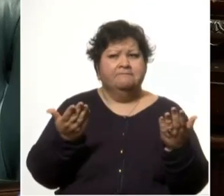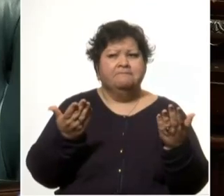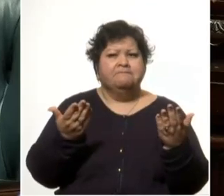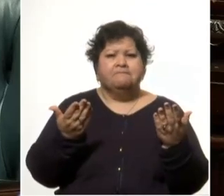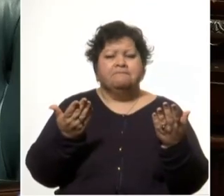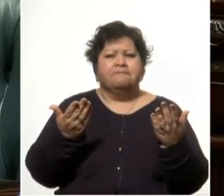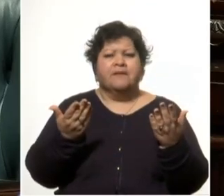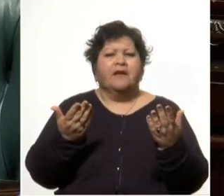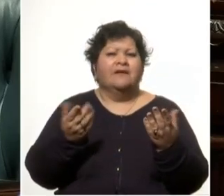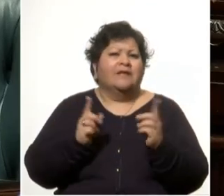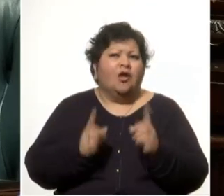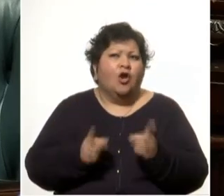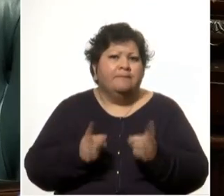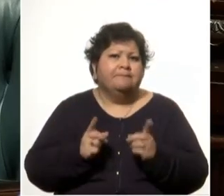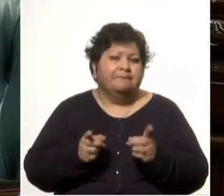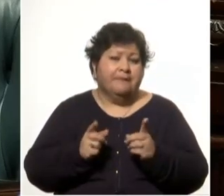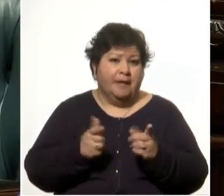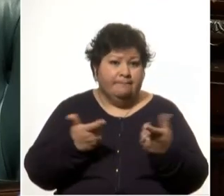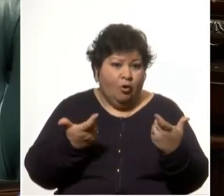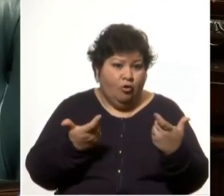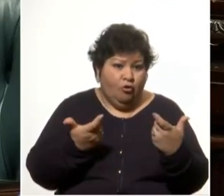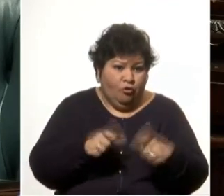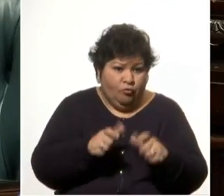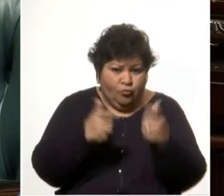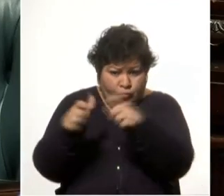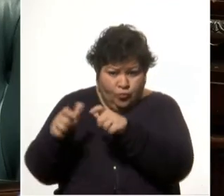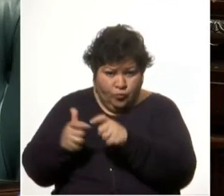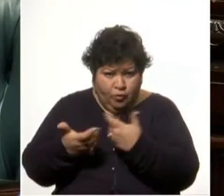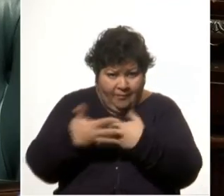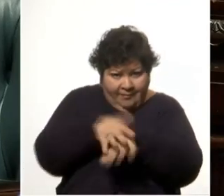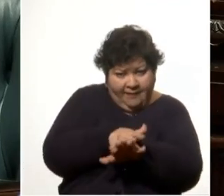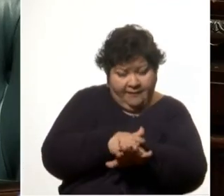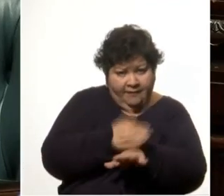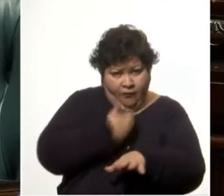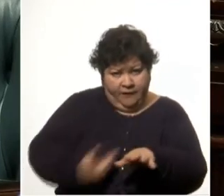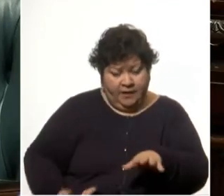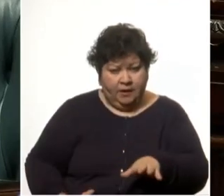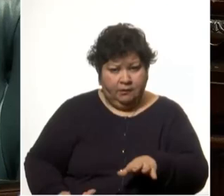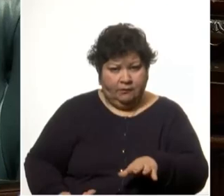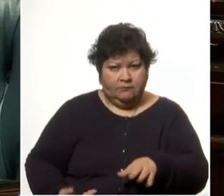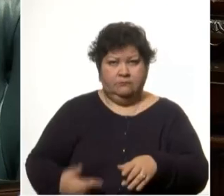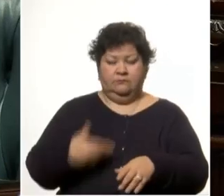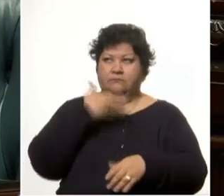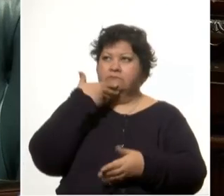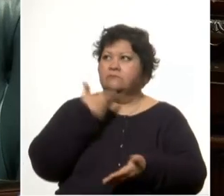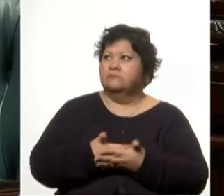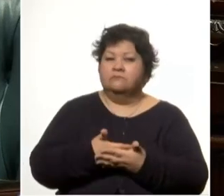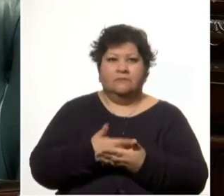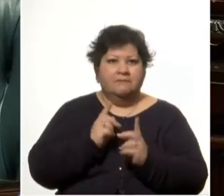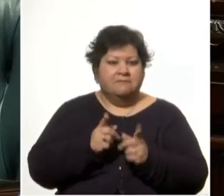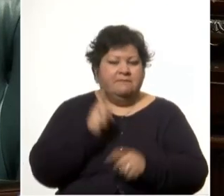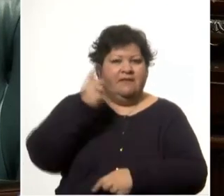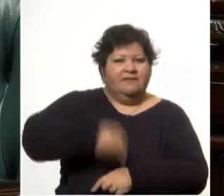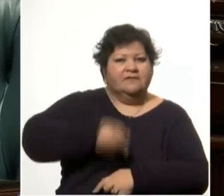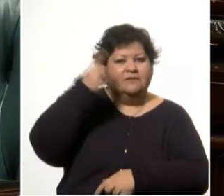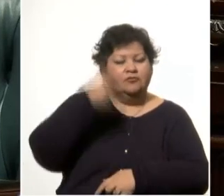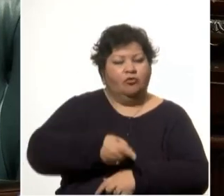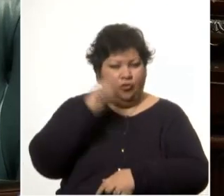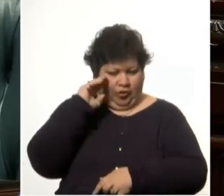los propios socios de la coalición de gobierno se enteraron en ese momento de tamaña decisión, tal como lo han